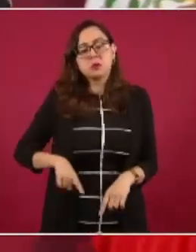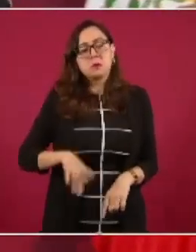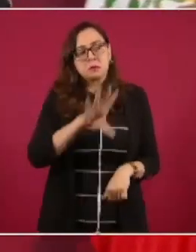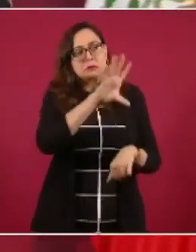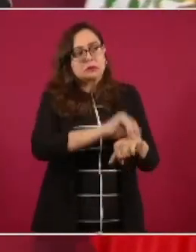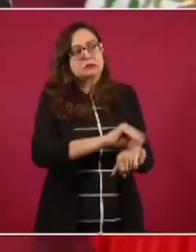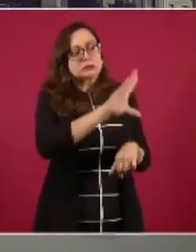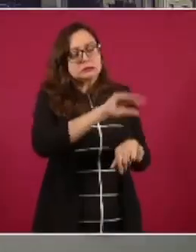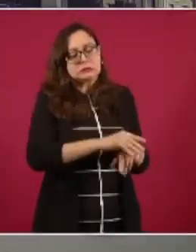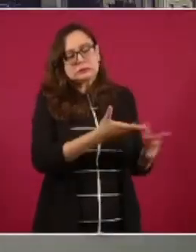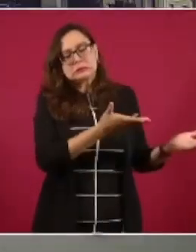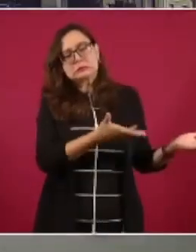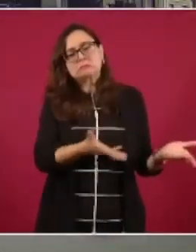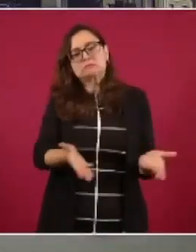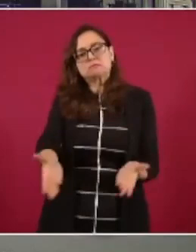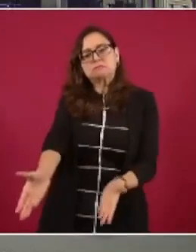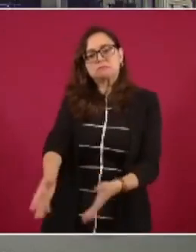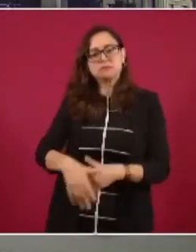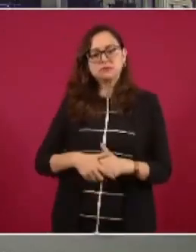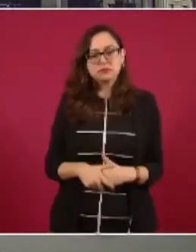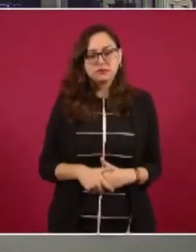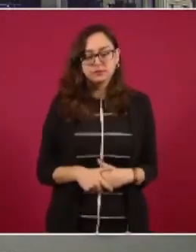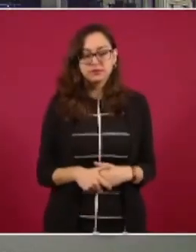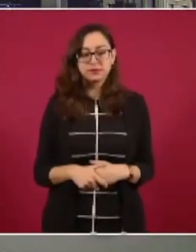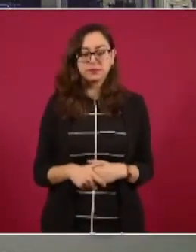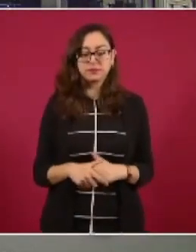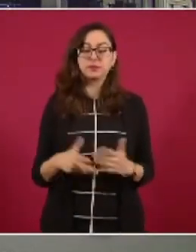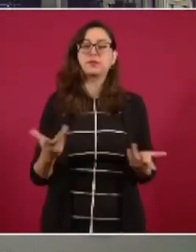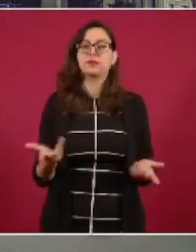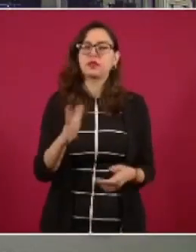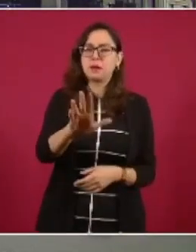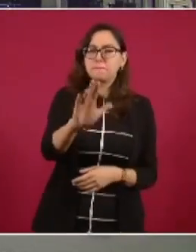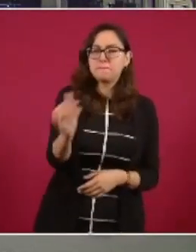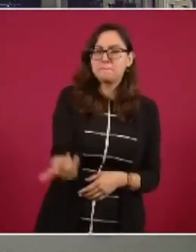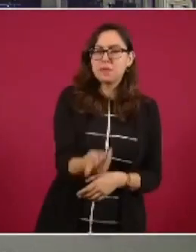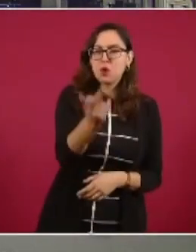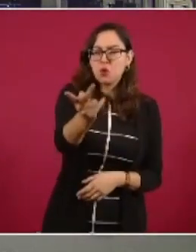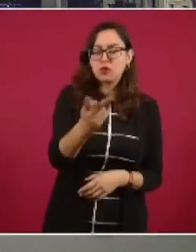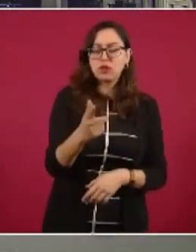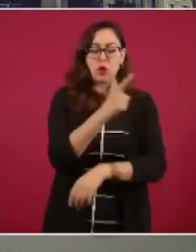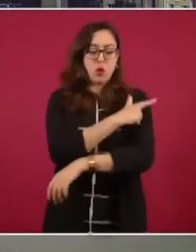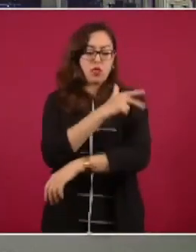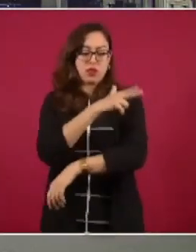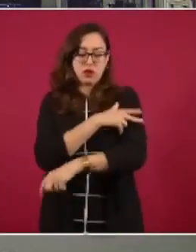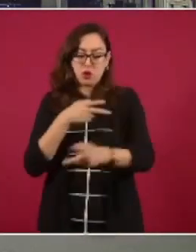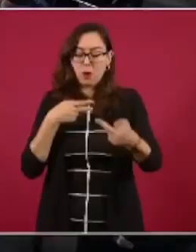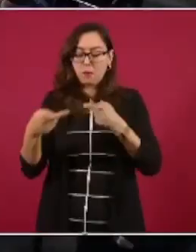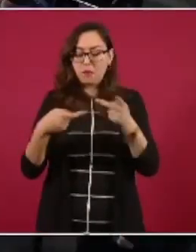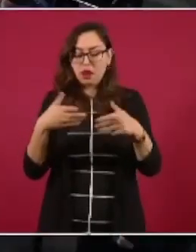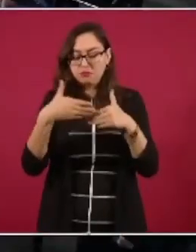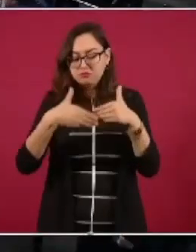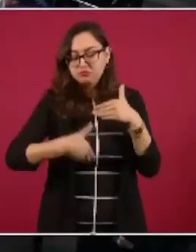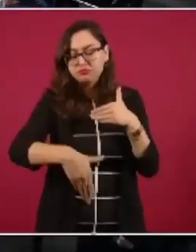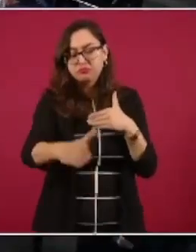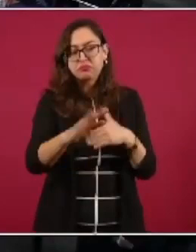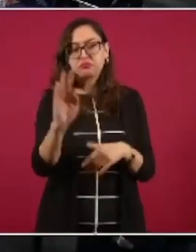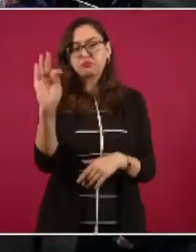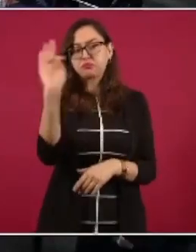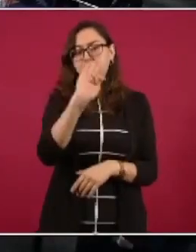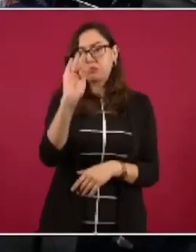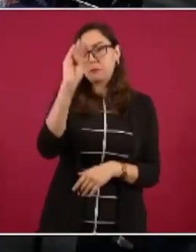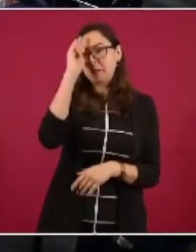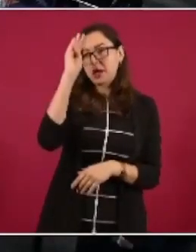Presidente, y en esta estrategia que está usted diseñando para la Guardia Nacional, ¿contempla la capacitación de otras